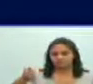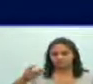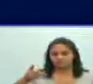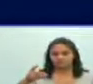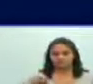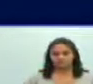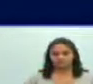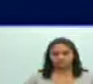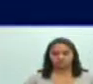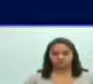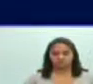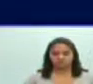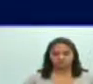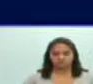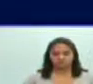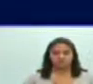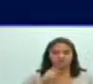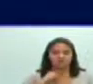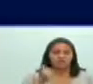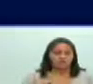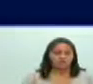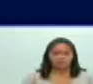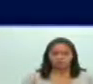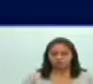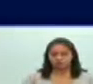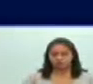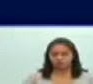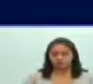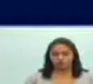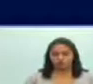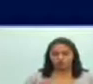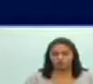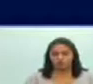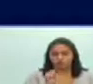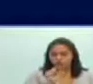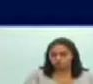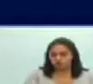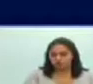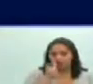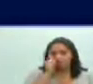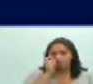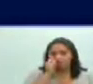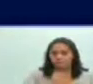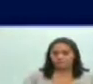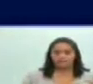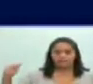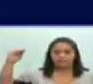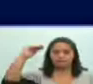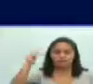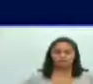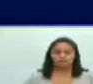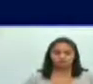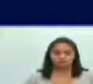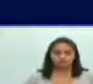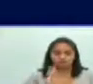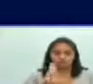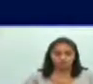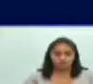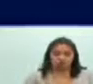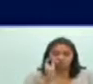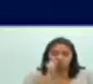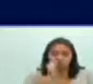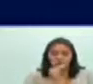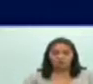lo acompañaba un hombre muy alto. Ese hombre, fíjense que es un hombre muy alto, no es uno cualquiera, es